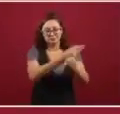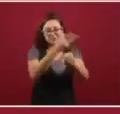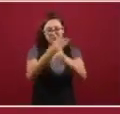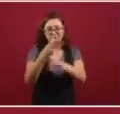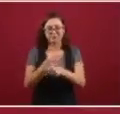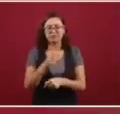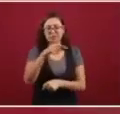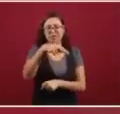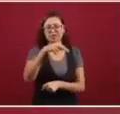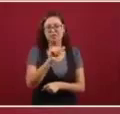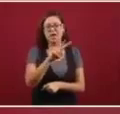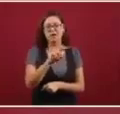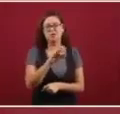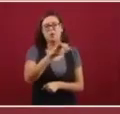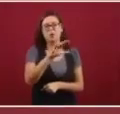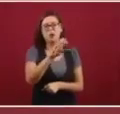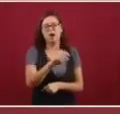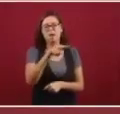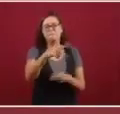de Navojoa.